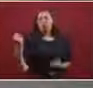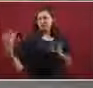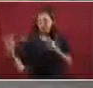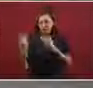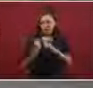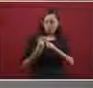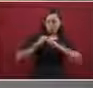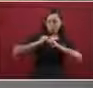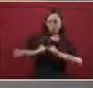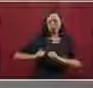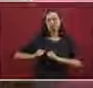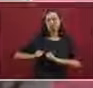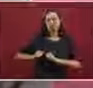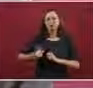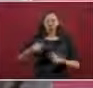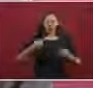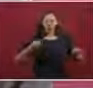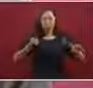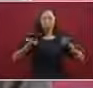Mandar obedeciendo,